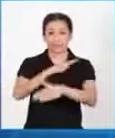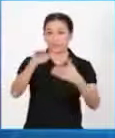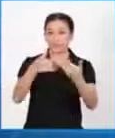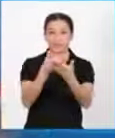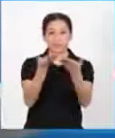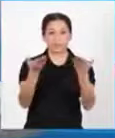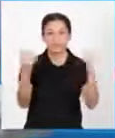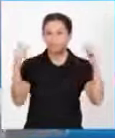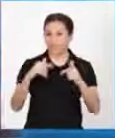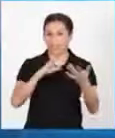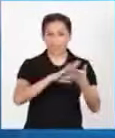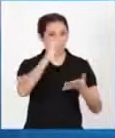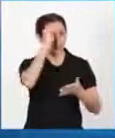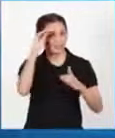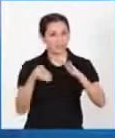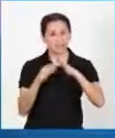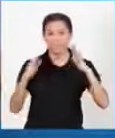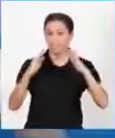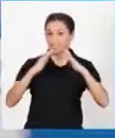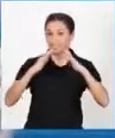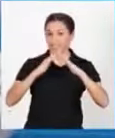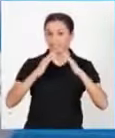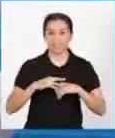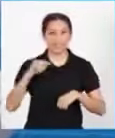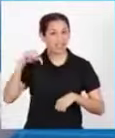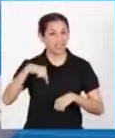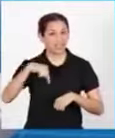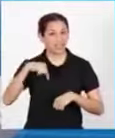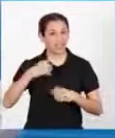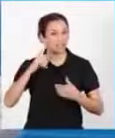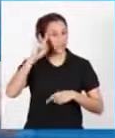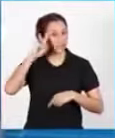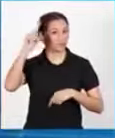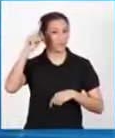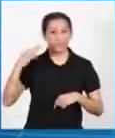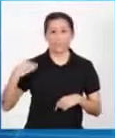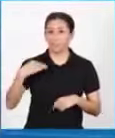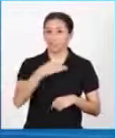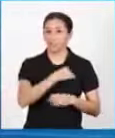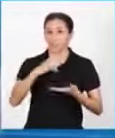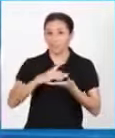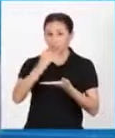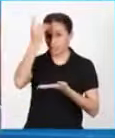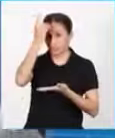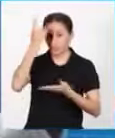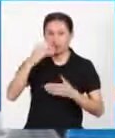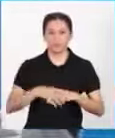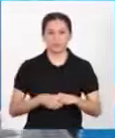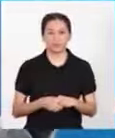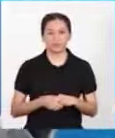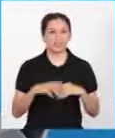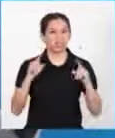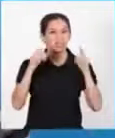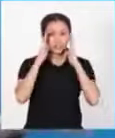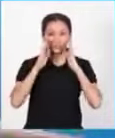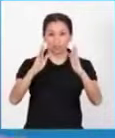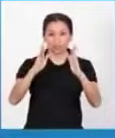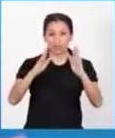¡Hola! Bienvenidas y bienvenidos a Aprendo en Casa. Esta es una iniciativa del